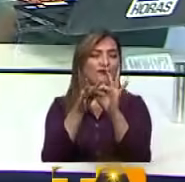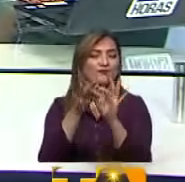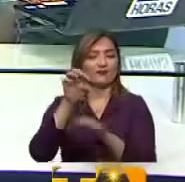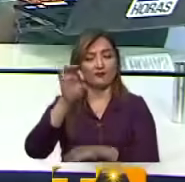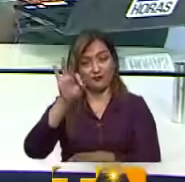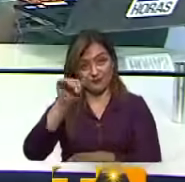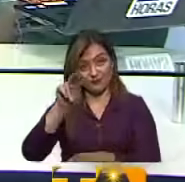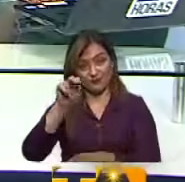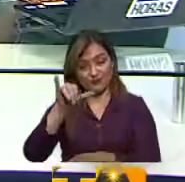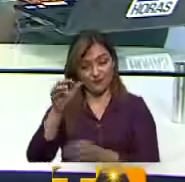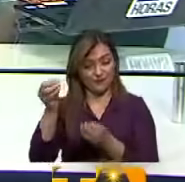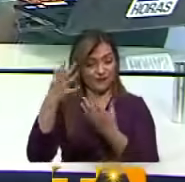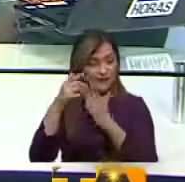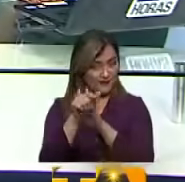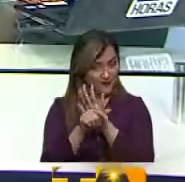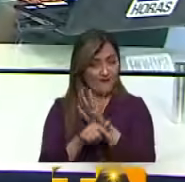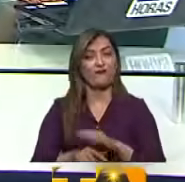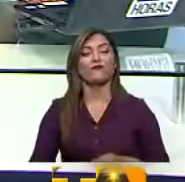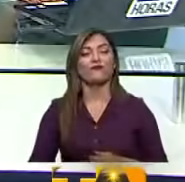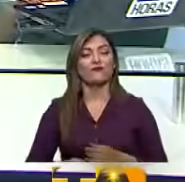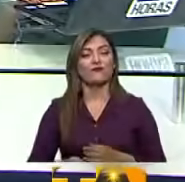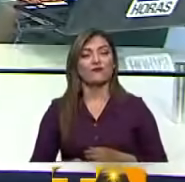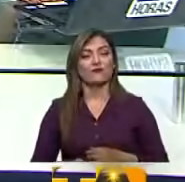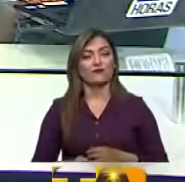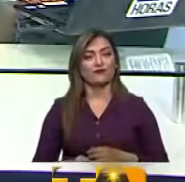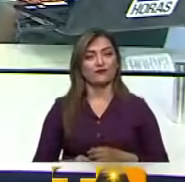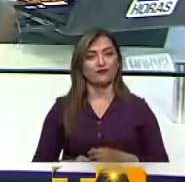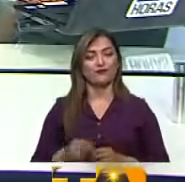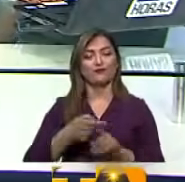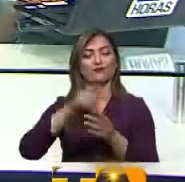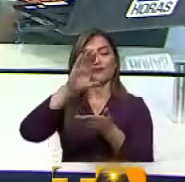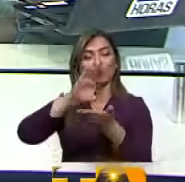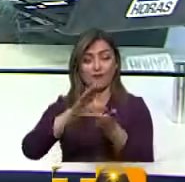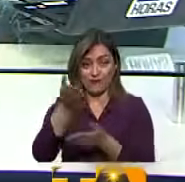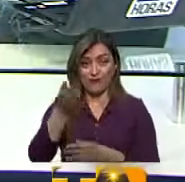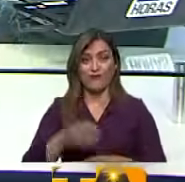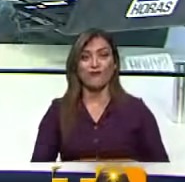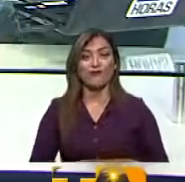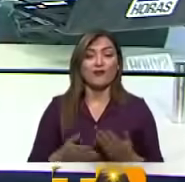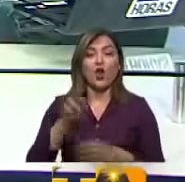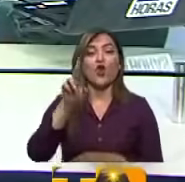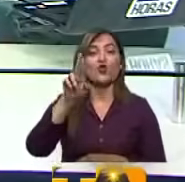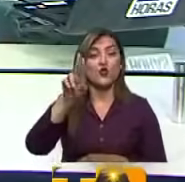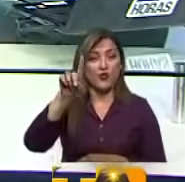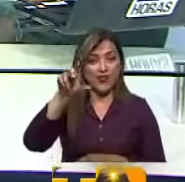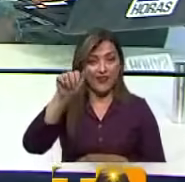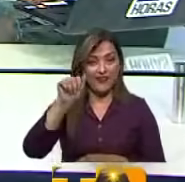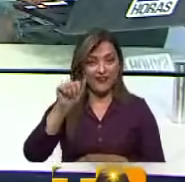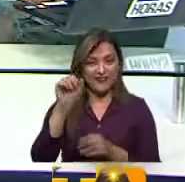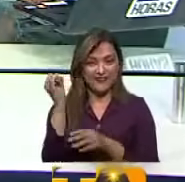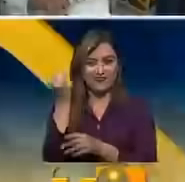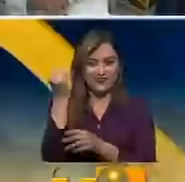Paz nos quiere mostrar un poquito sobre esto. Así es, está en el mercado central. Steffi, adelante. ¿Hay ruda por ahí, Steffi?